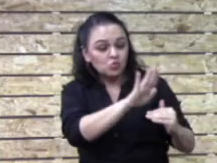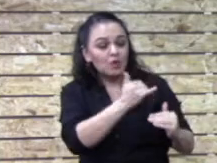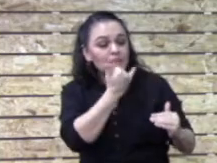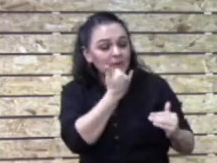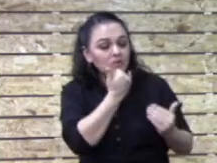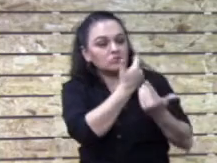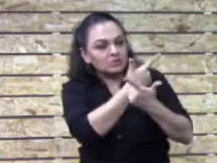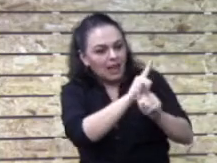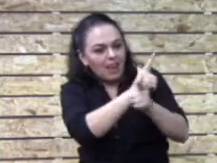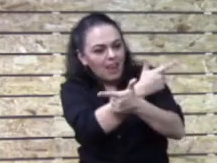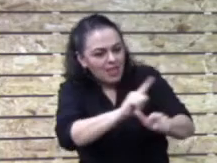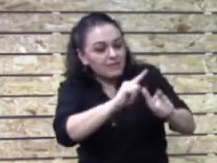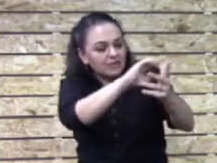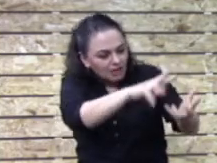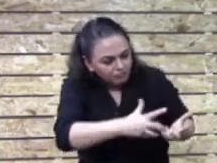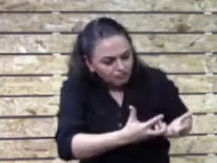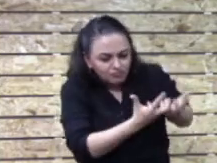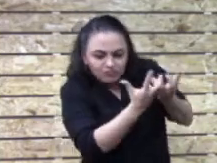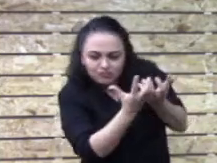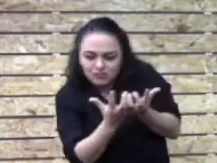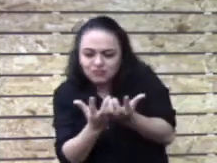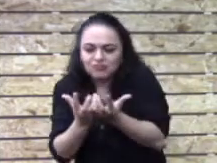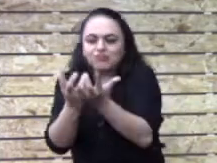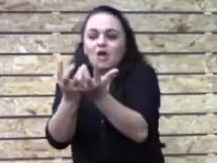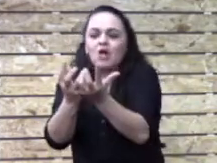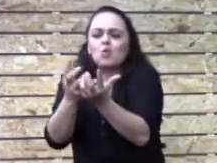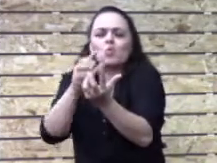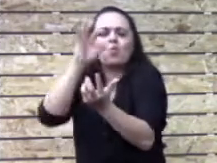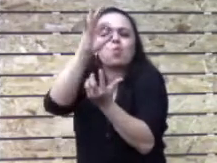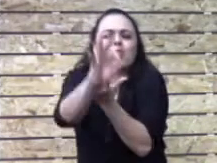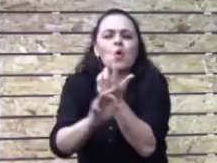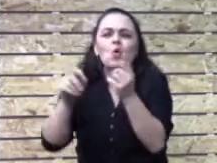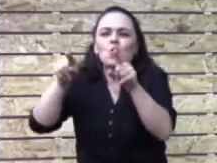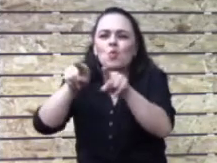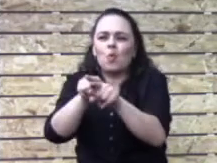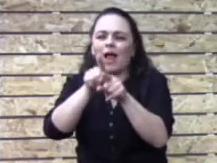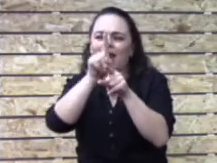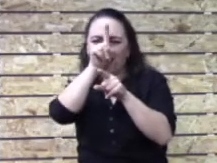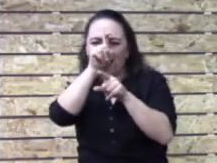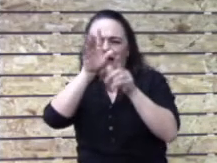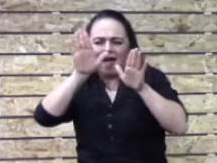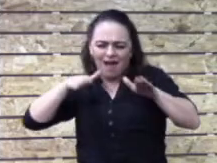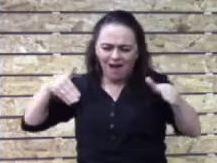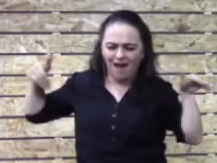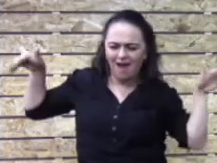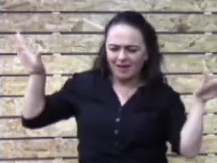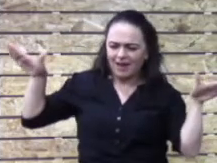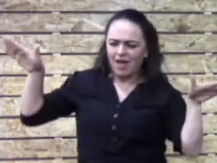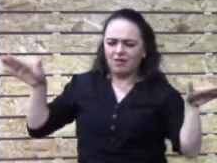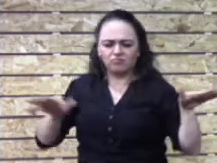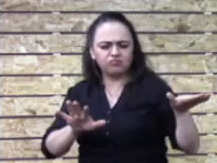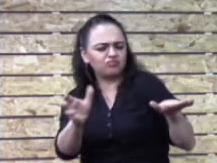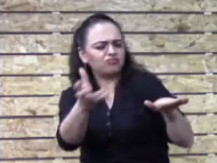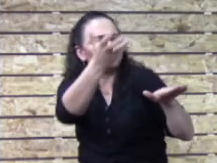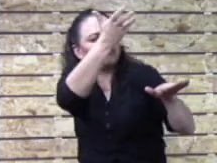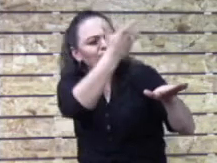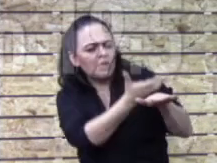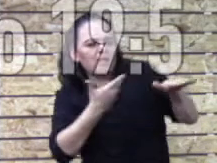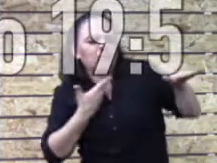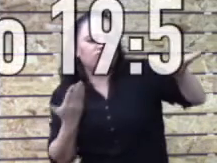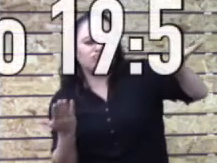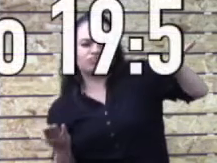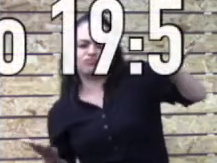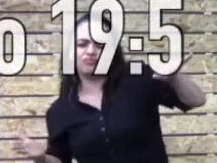águila. Si ahora ustedes me son del todo obedientes y cumplen mi pacto, serán mi propiedad exclusiva entre todas las naciones.